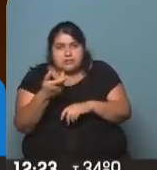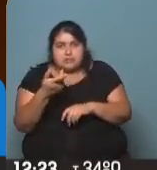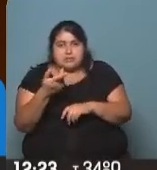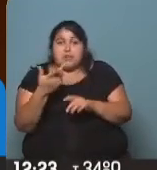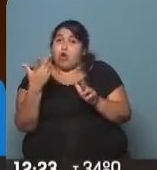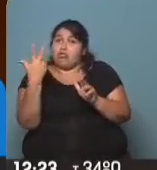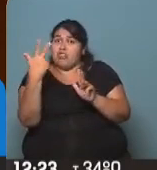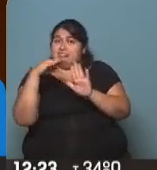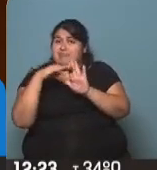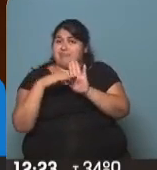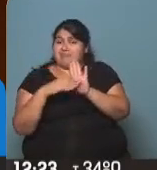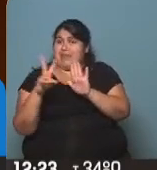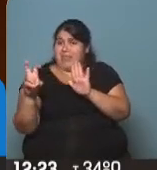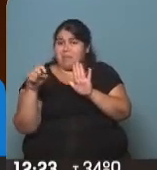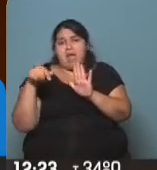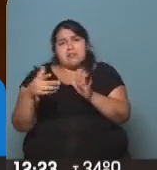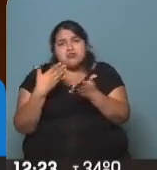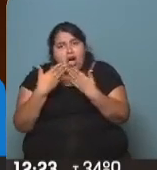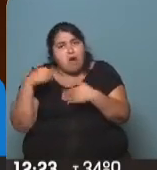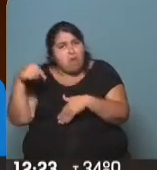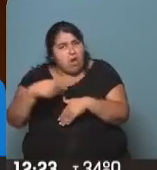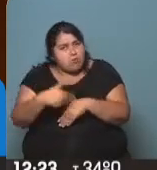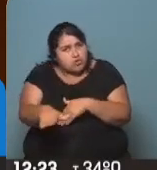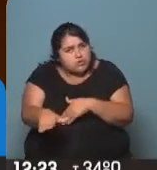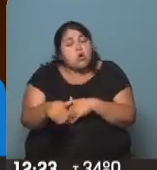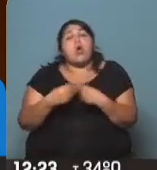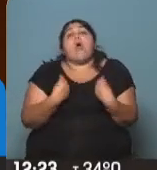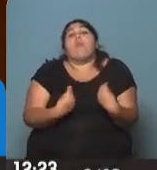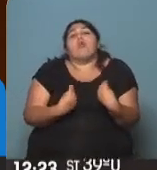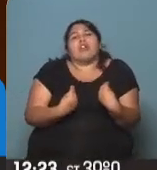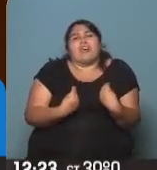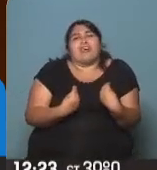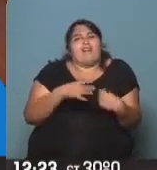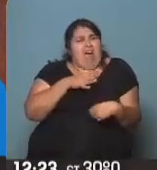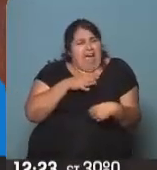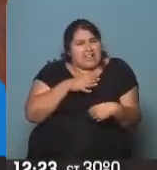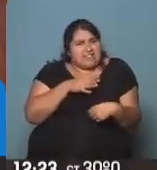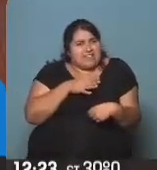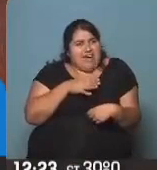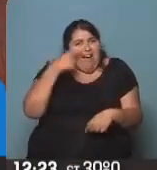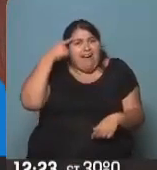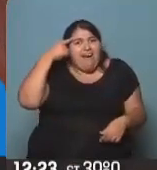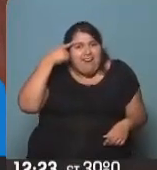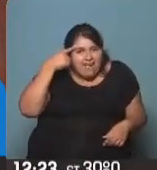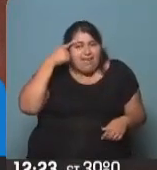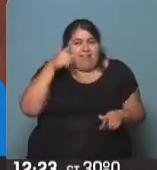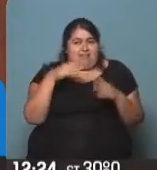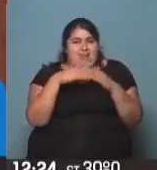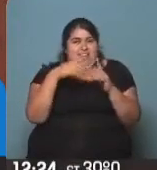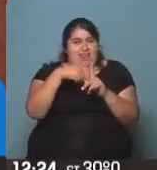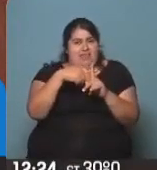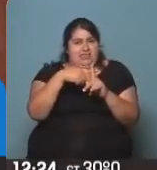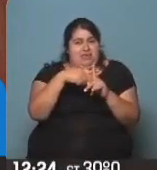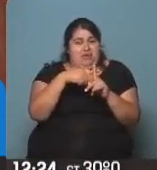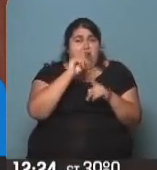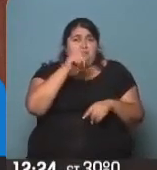día y a ver qué es lo que se va a discutir. ¿Por qué? Y porque está en juego que la credibilidad de la Iglesia por un lado y por otro lado